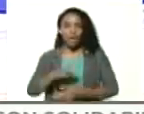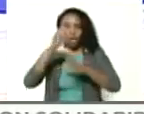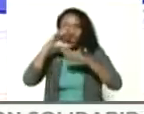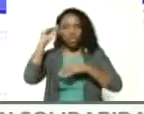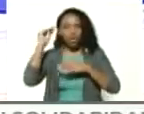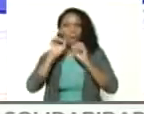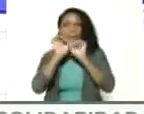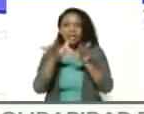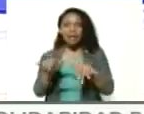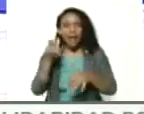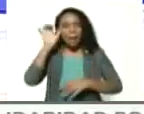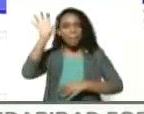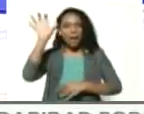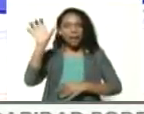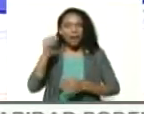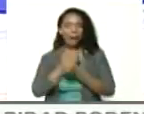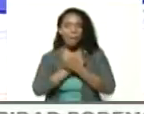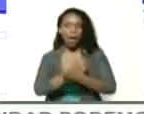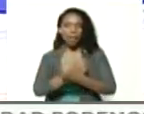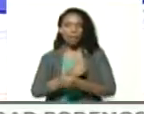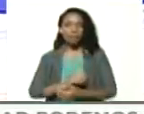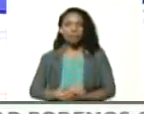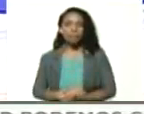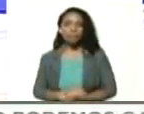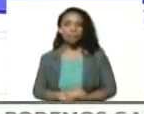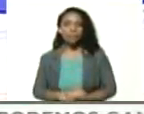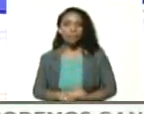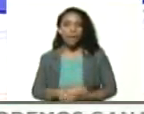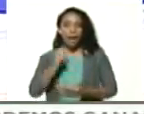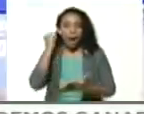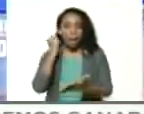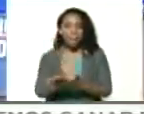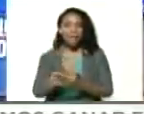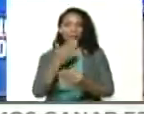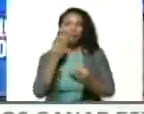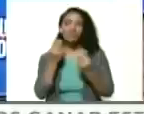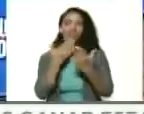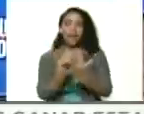Que Dios bendiga a nuestra patria amada. Amén. Muchas gracias.